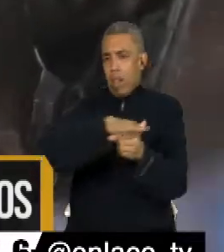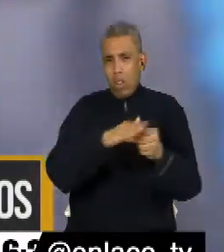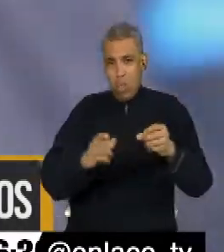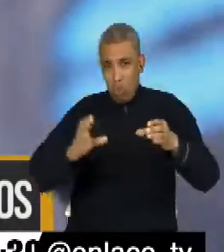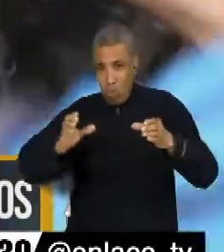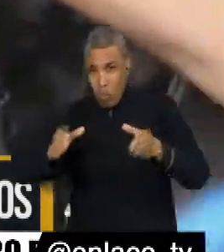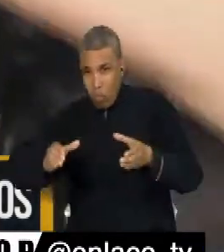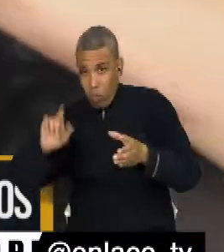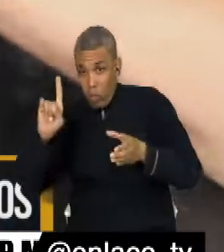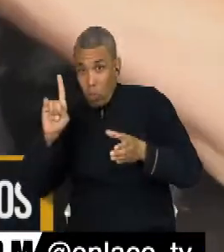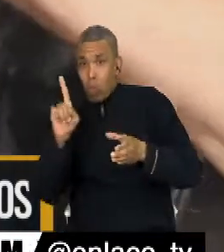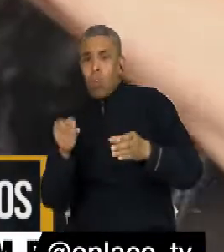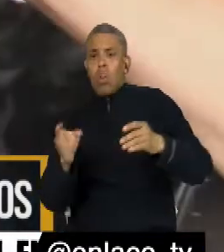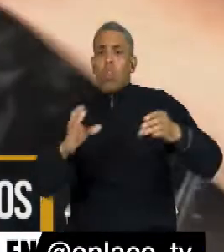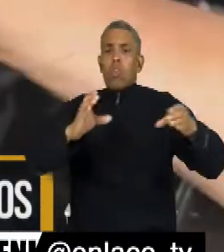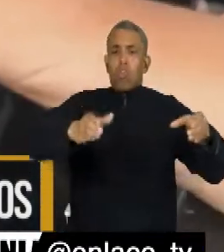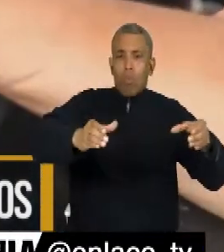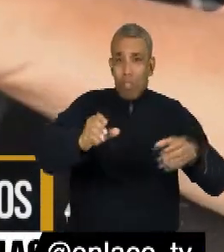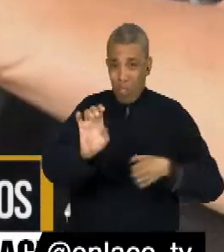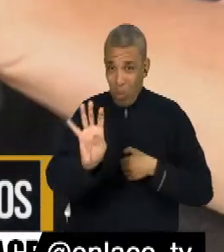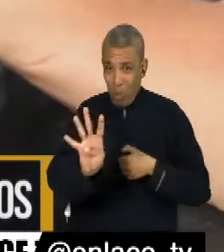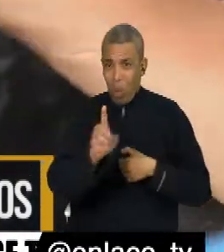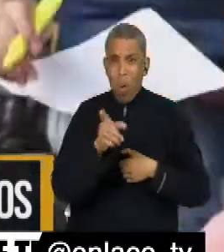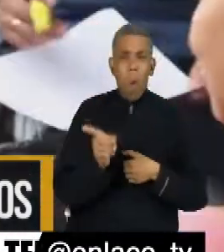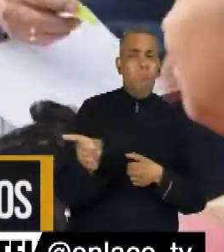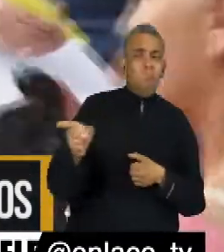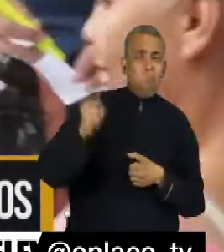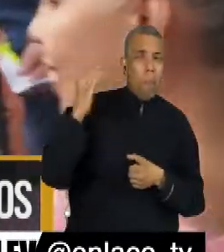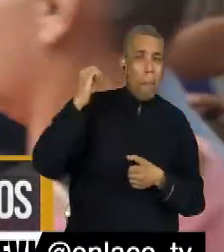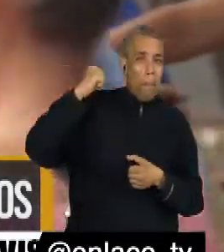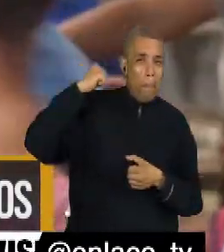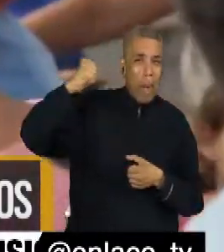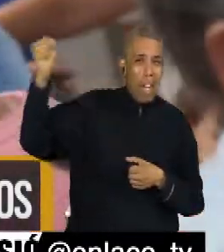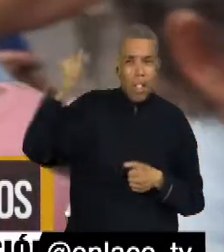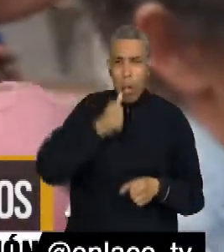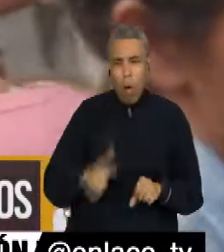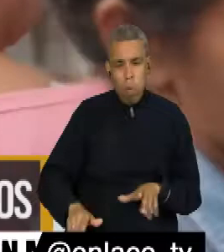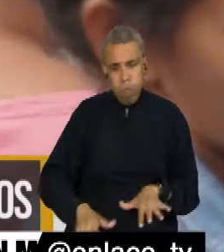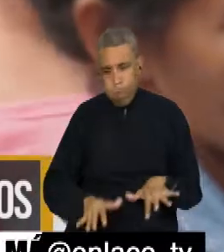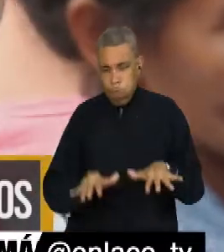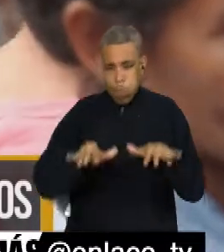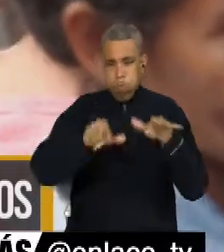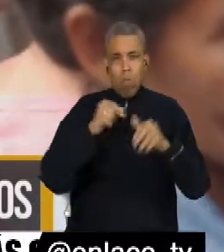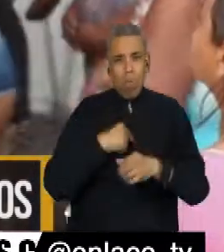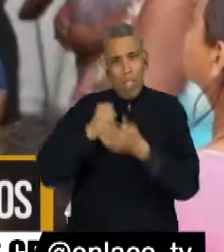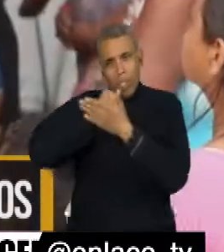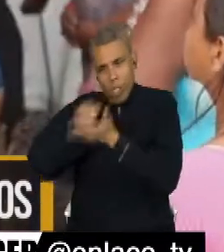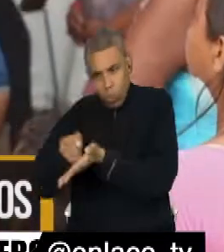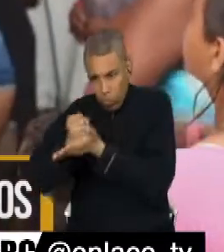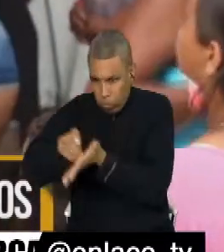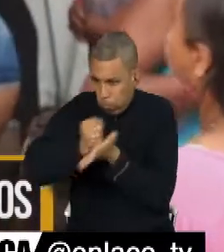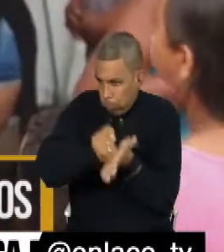sido afectadas por la ola invernal que está sucediendo en estos momentos en la ciudad de Barranca Bermeja. Hemos venido acompañados